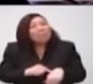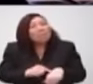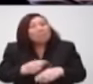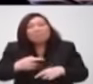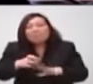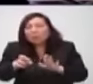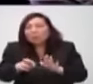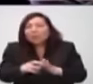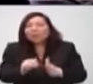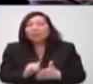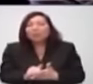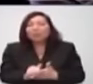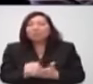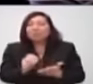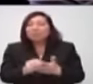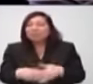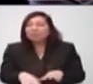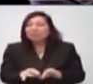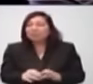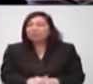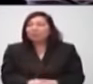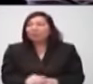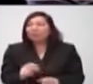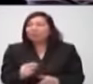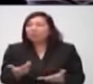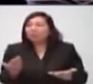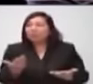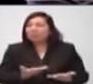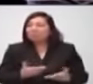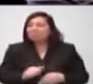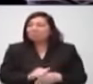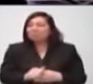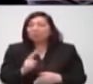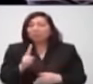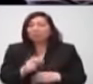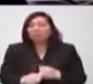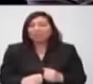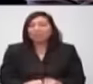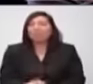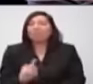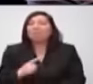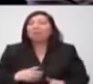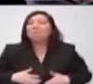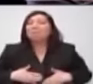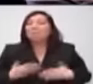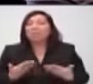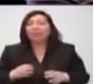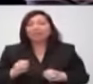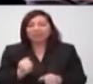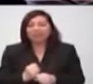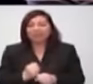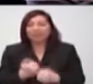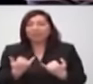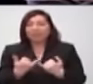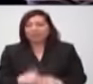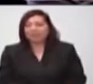de magnitudes relevantes indudablemente nos lleva prácticamente 2 años para poder ejecutar.